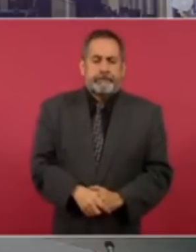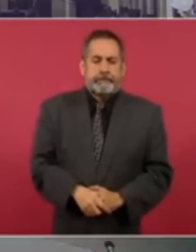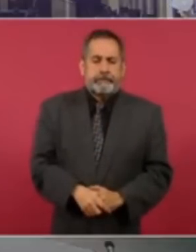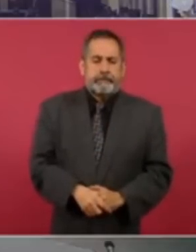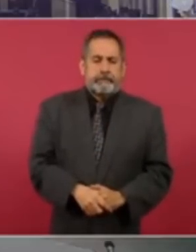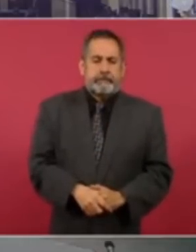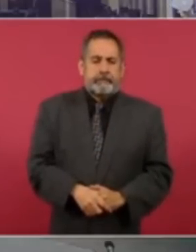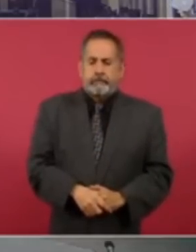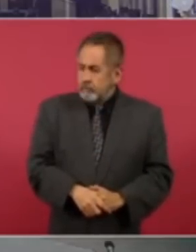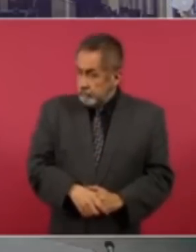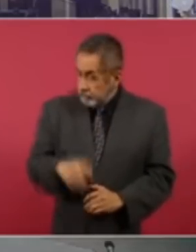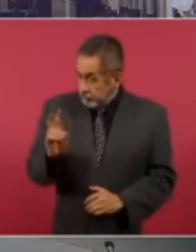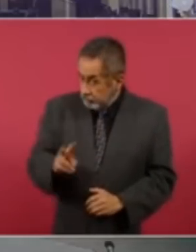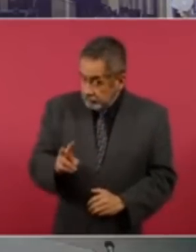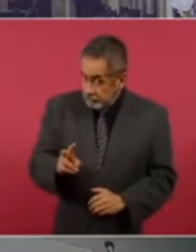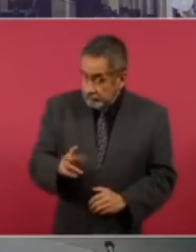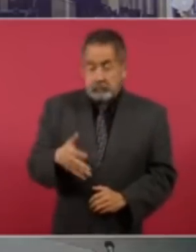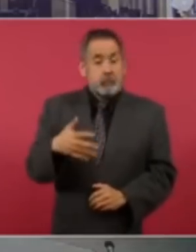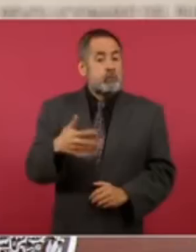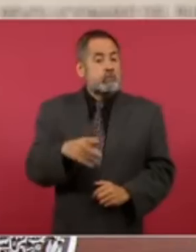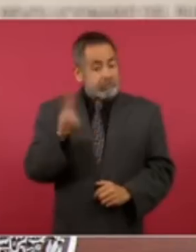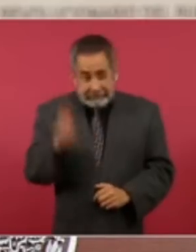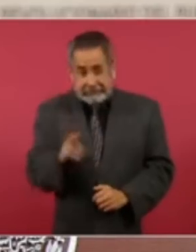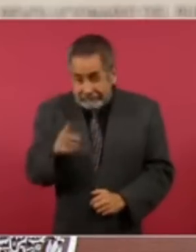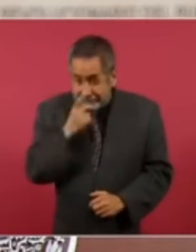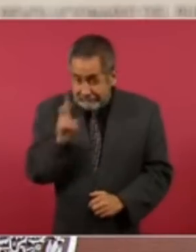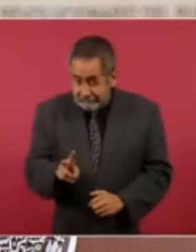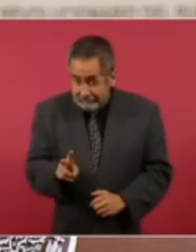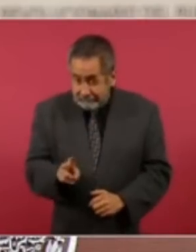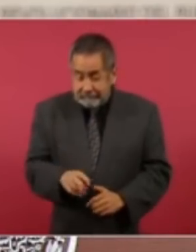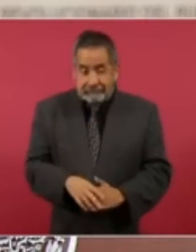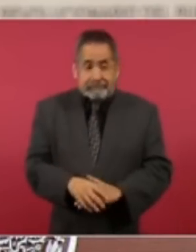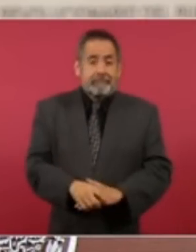Ah, sí, es cierto. ¿Es cierto?